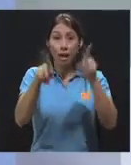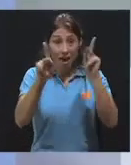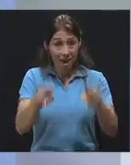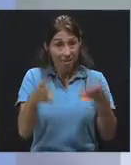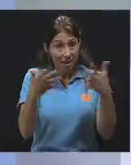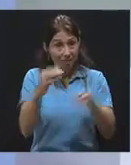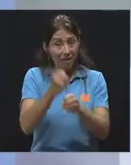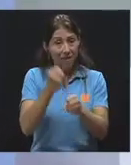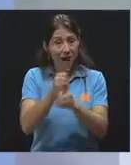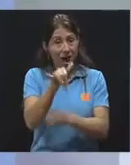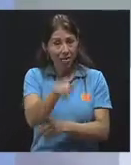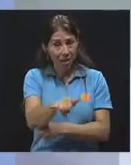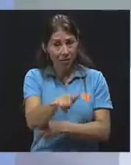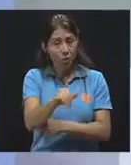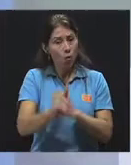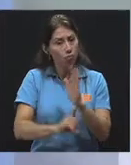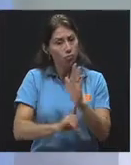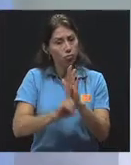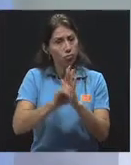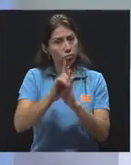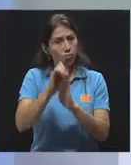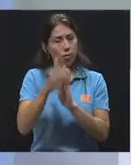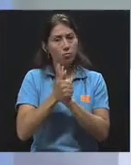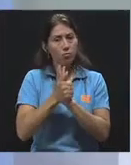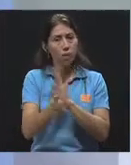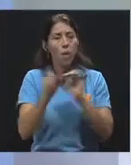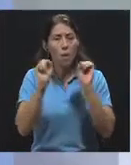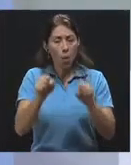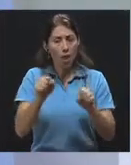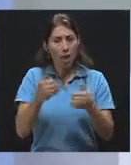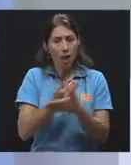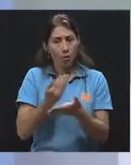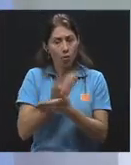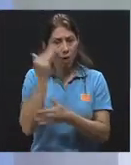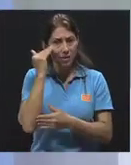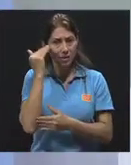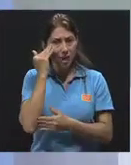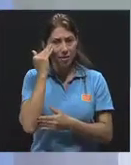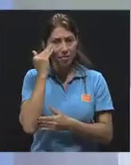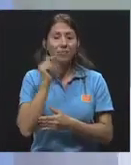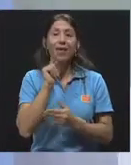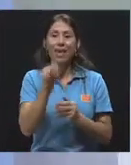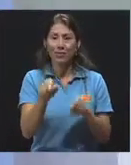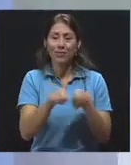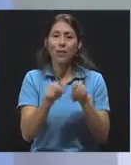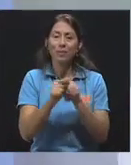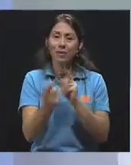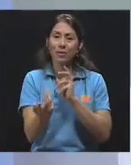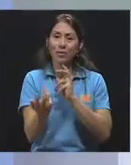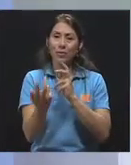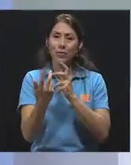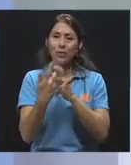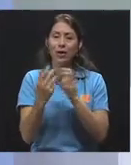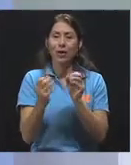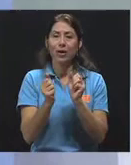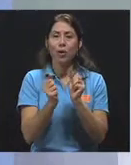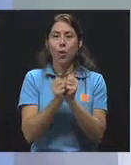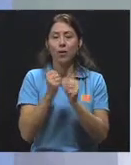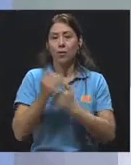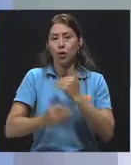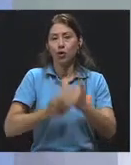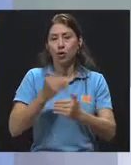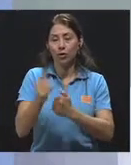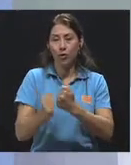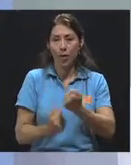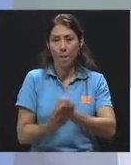trabaja de esto desarrolle mejores competencias y se pueda actualizar, que nos parece también como más coherente con el proceso que queremos